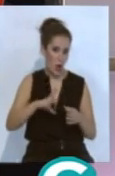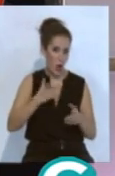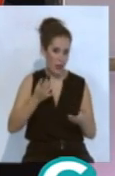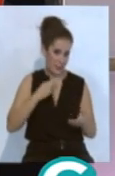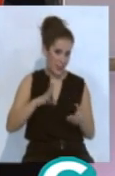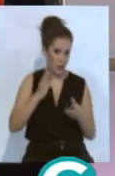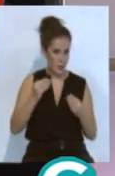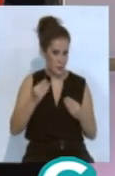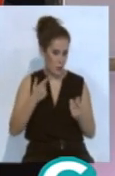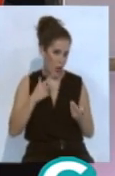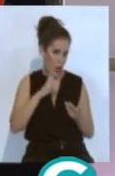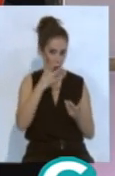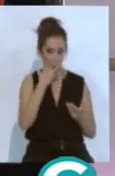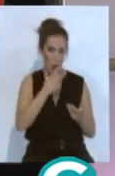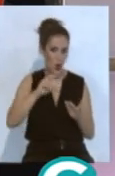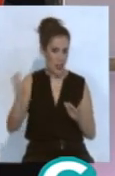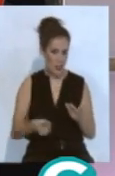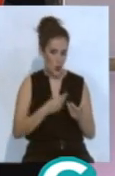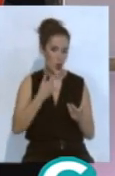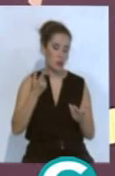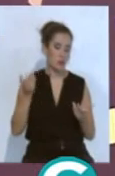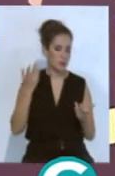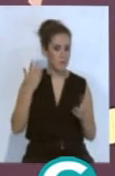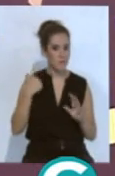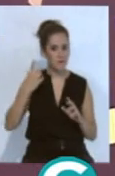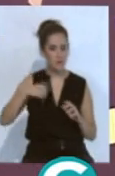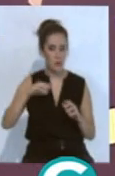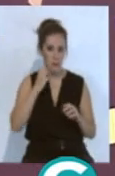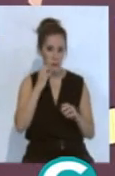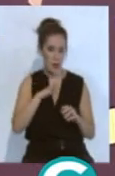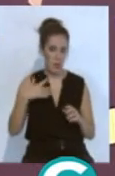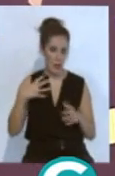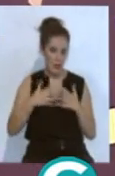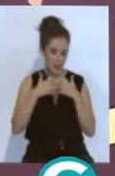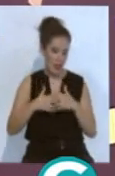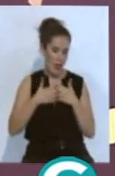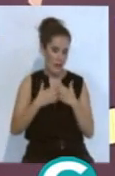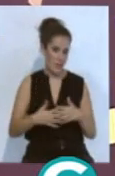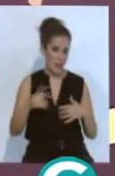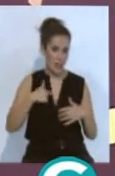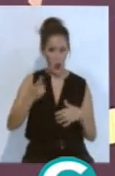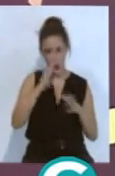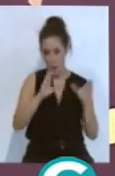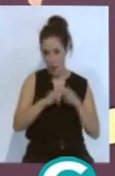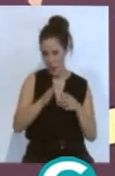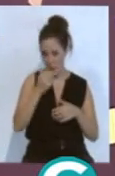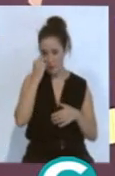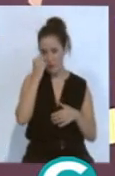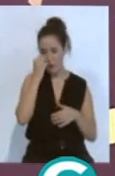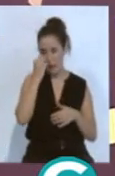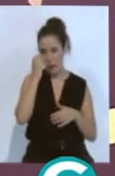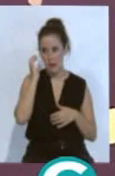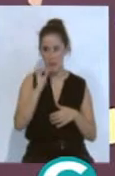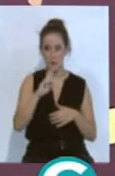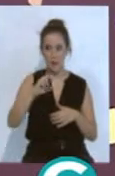muy mamarracho, como lo haría él. Y qué mejor que defenderlo con su grupo y con sus niños, ¿no? Desde luego, Carlito, ¿cómo recibí, Francis,